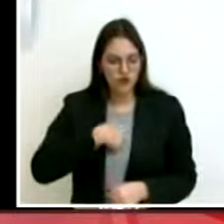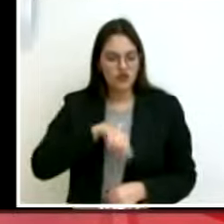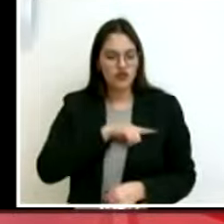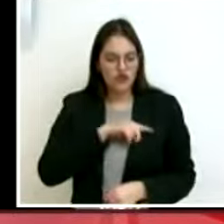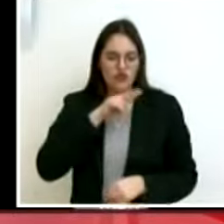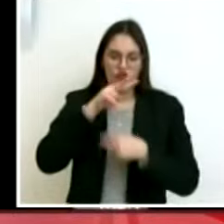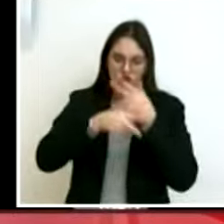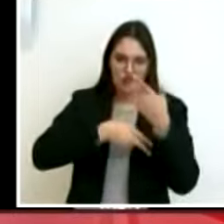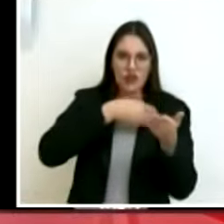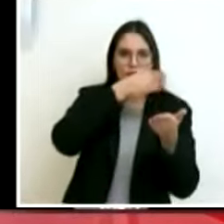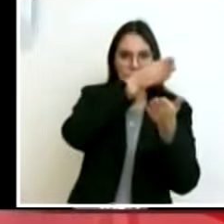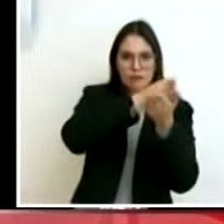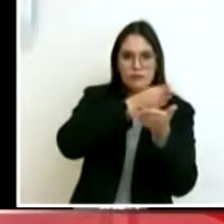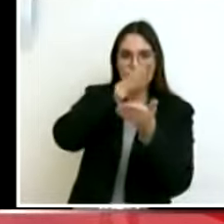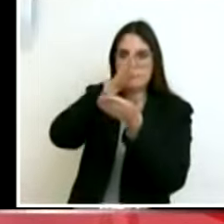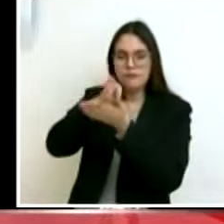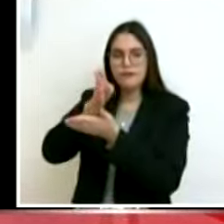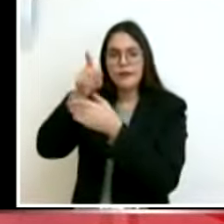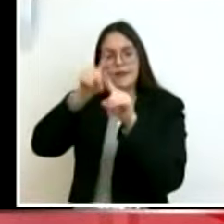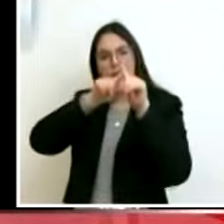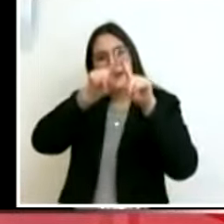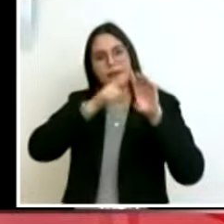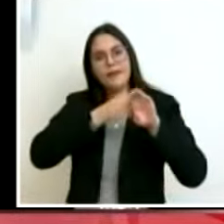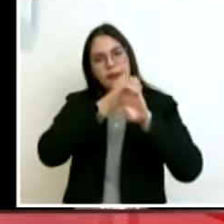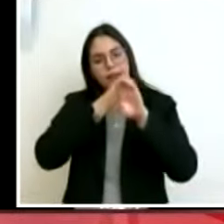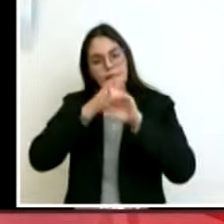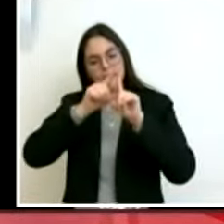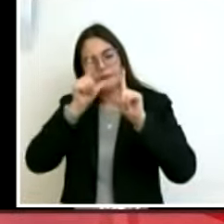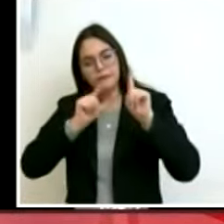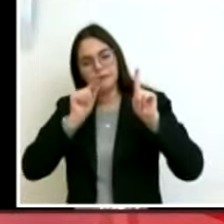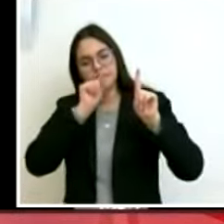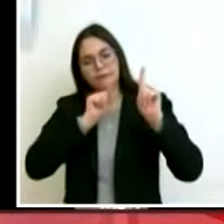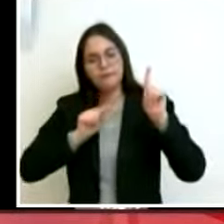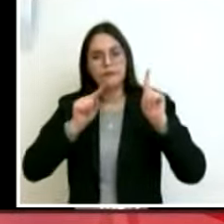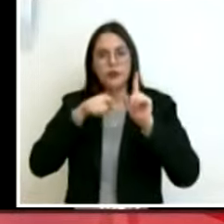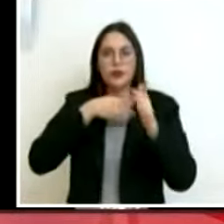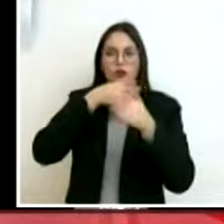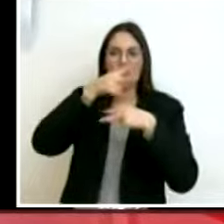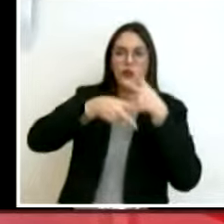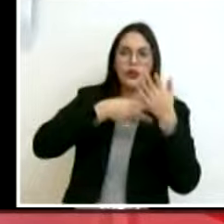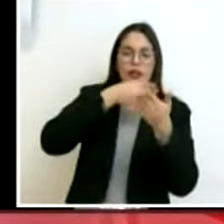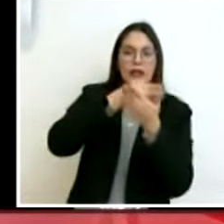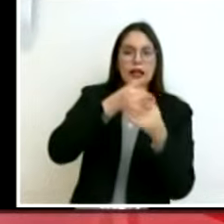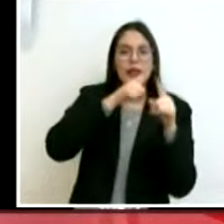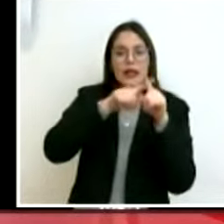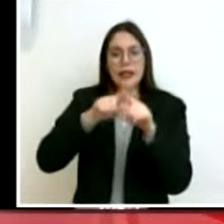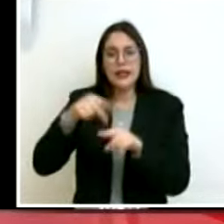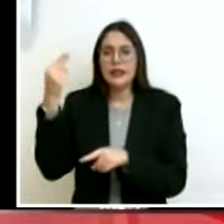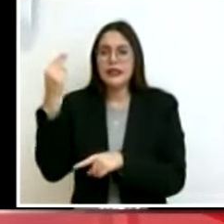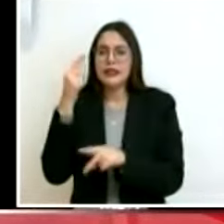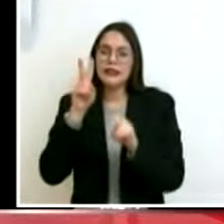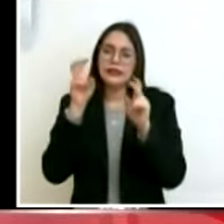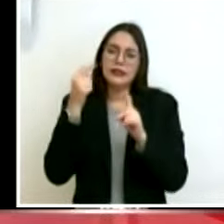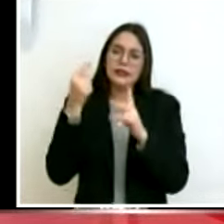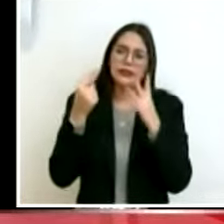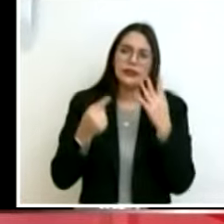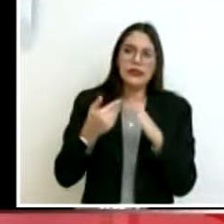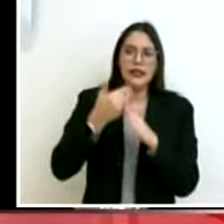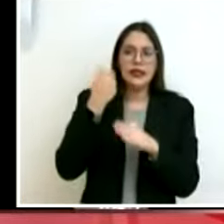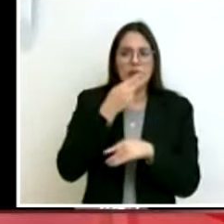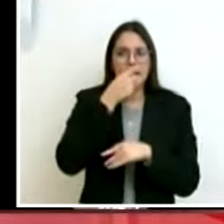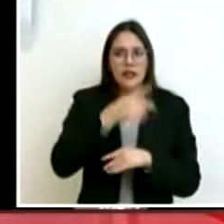fuimos a recorrer el país, sí escuchamos todas las demandas que había al respecto.